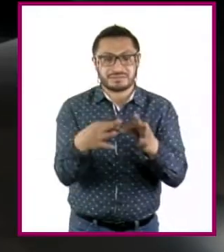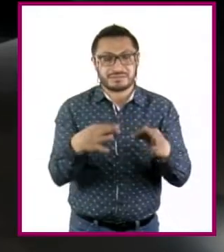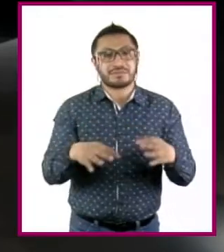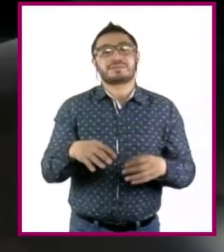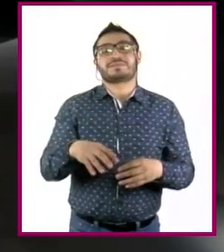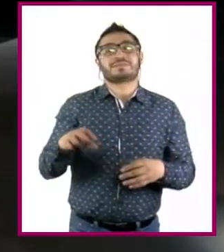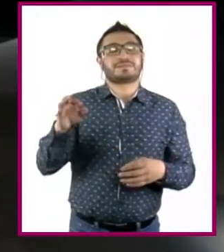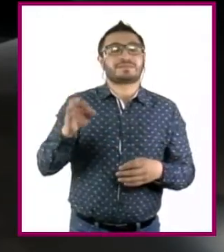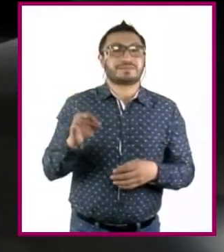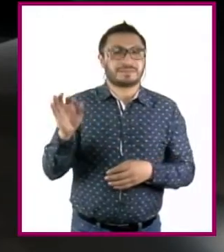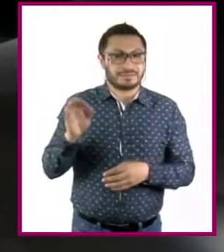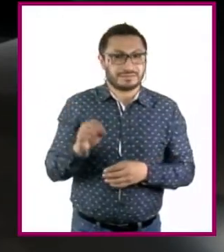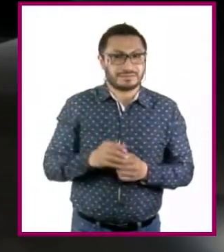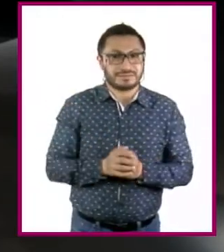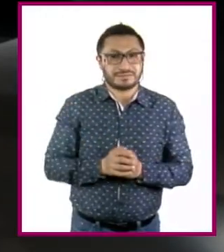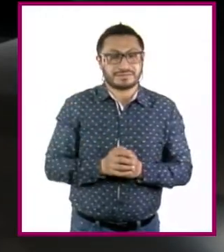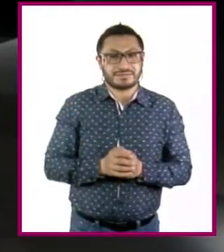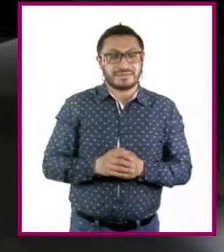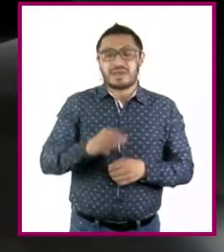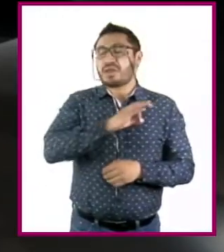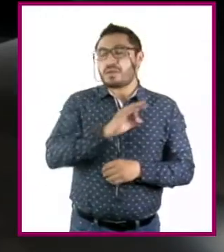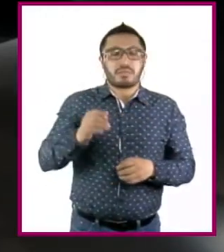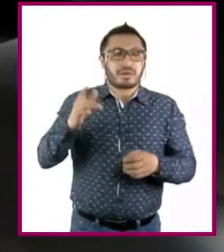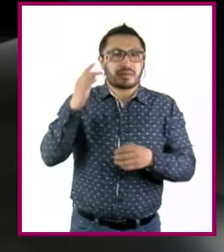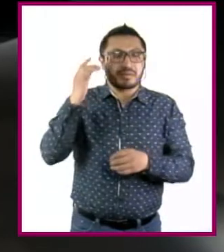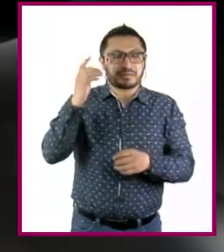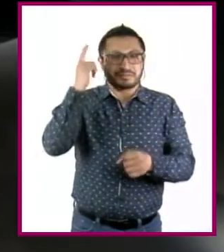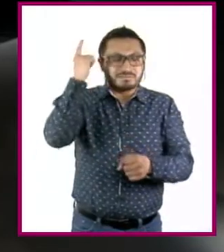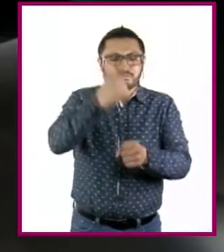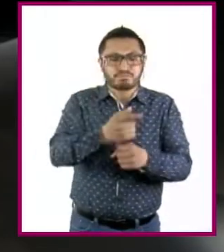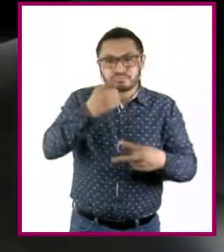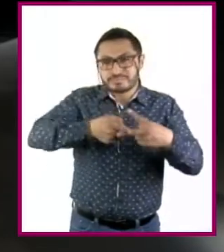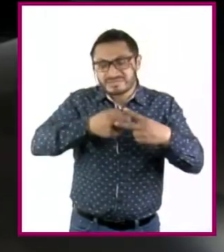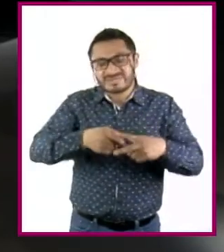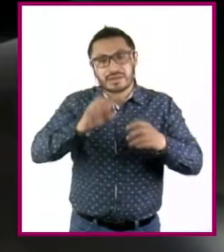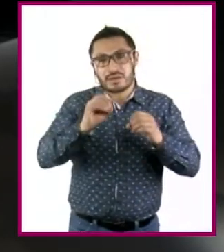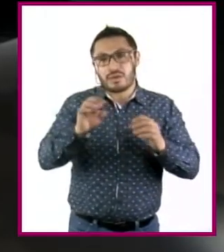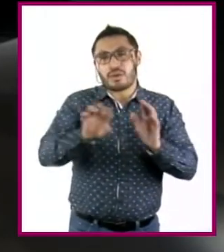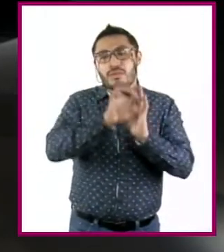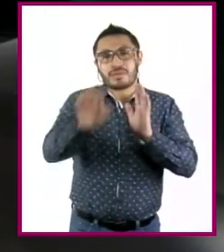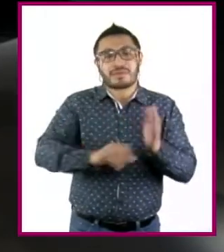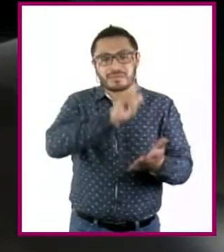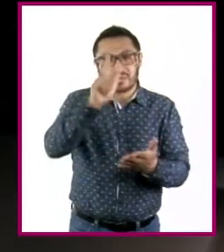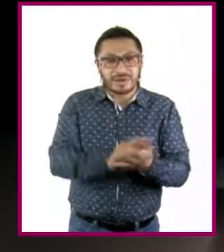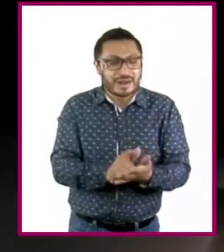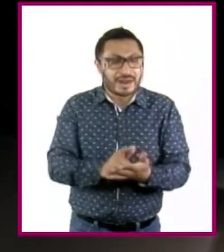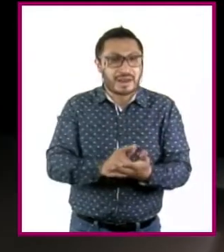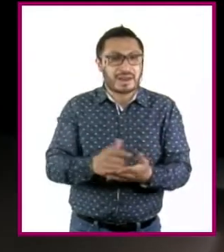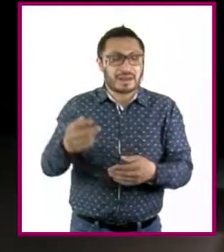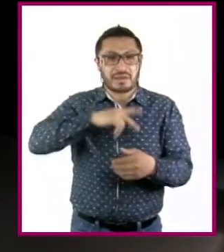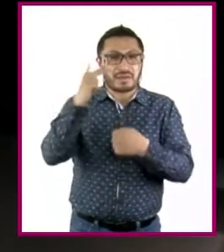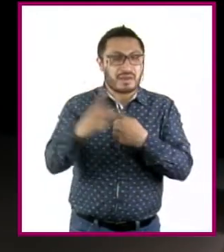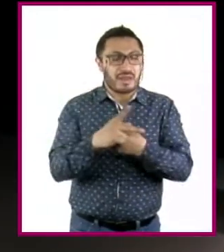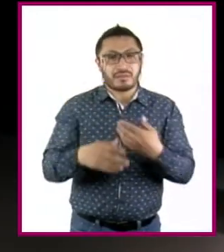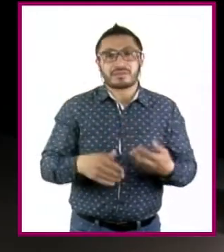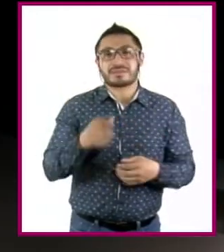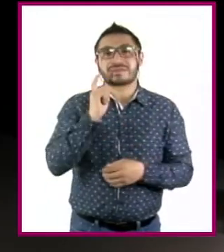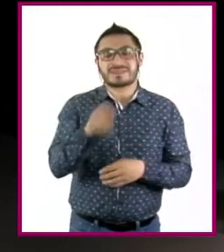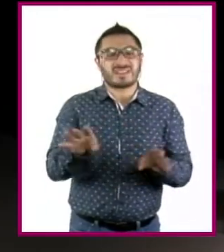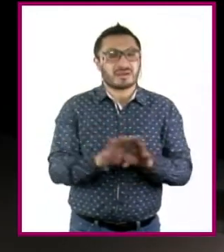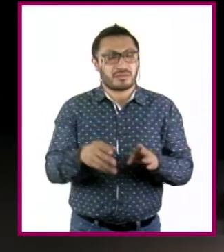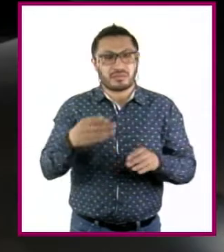que sea de hacer cálculos impresionantes o de tomar decisiones basadas en la legislación vigente de algún país, ¿es un